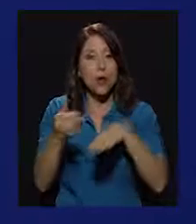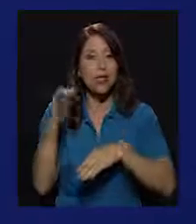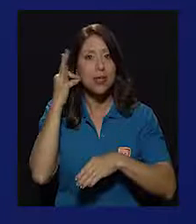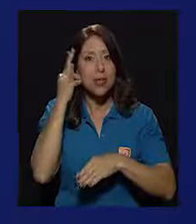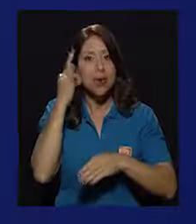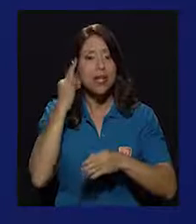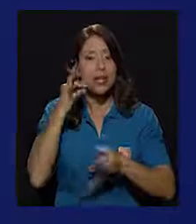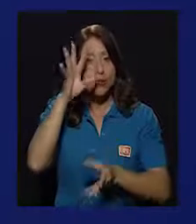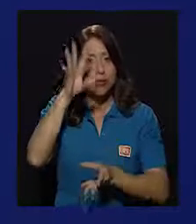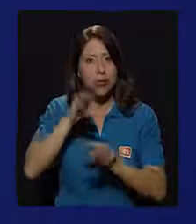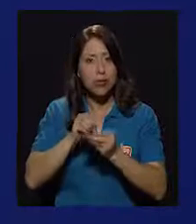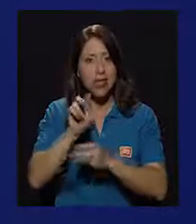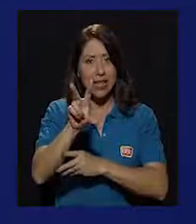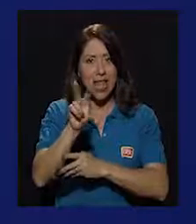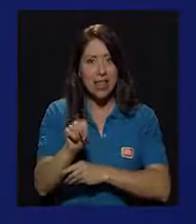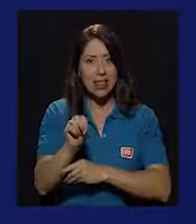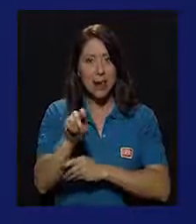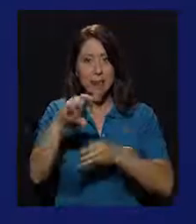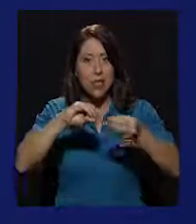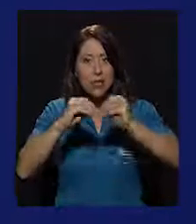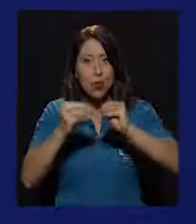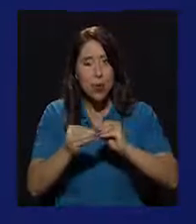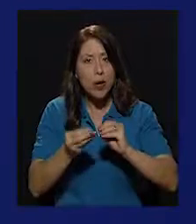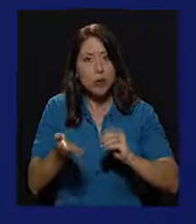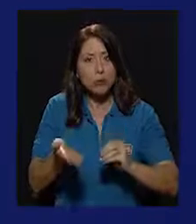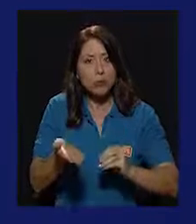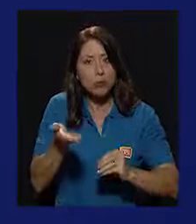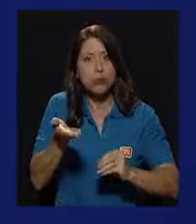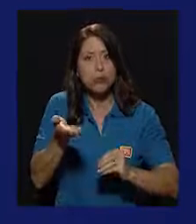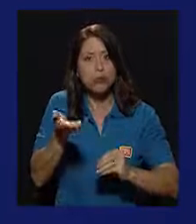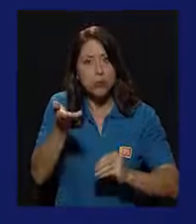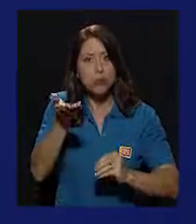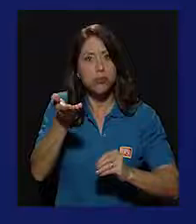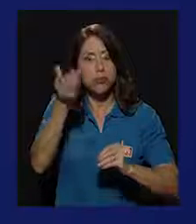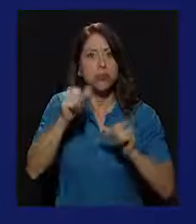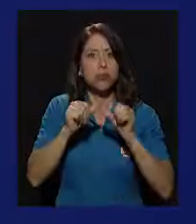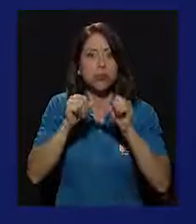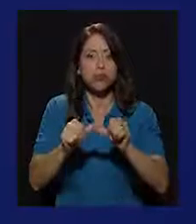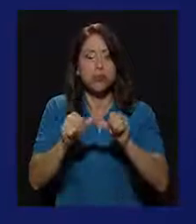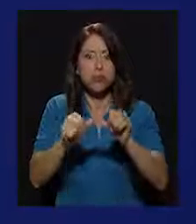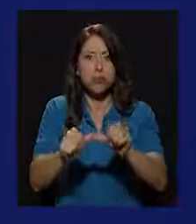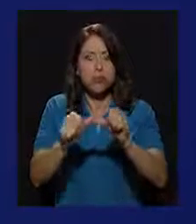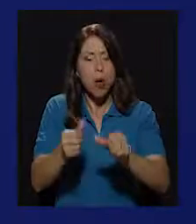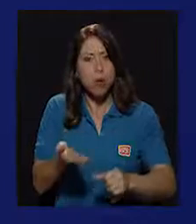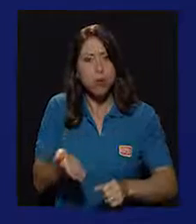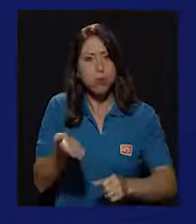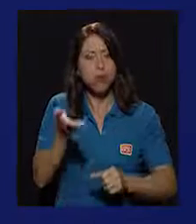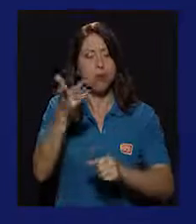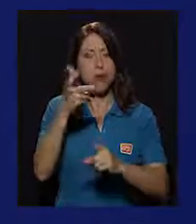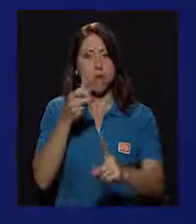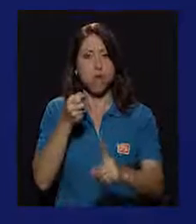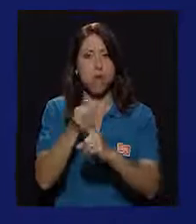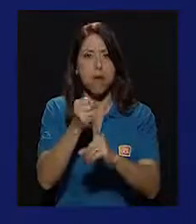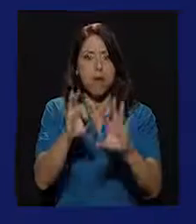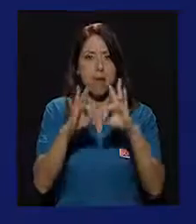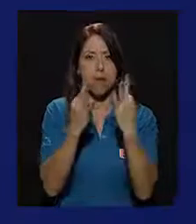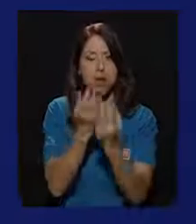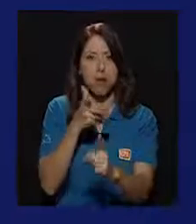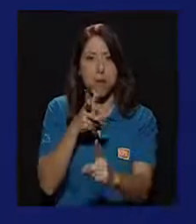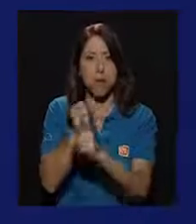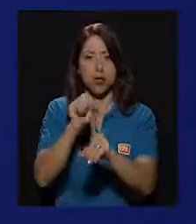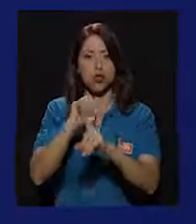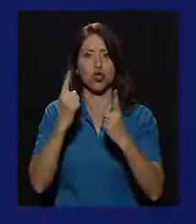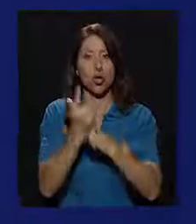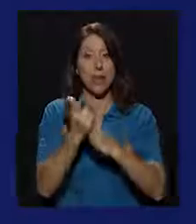femicidios asciende a 30 una cifra que crece de forma constante y que genera un gran impacto familiar